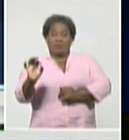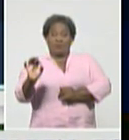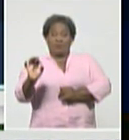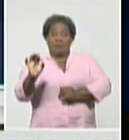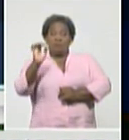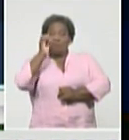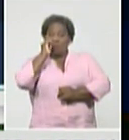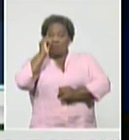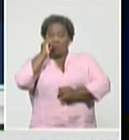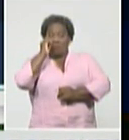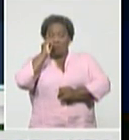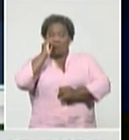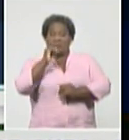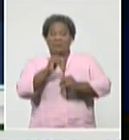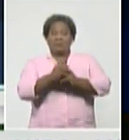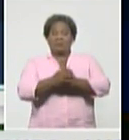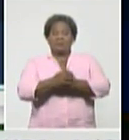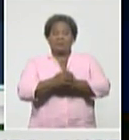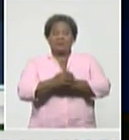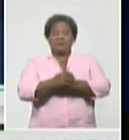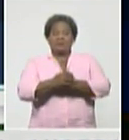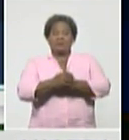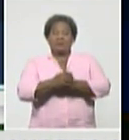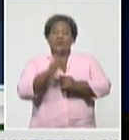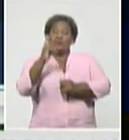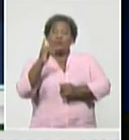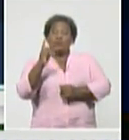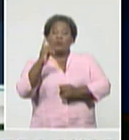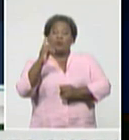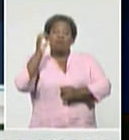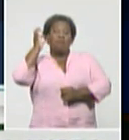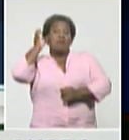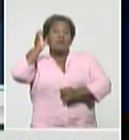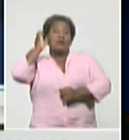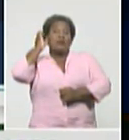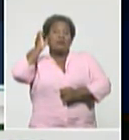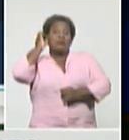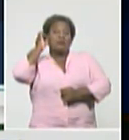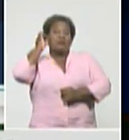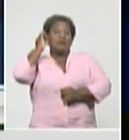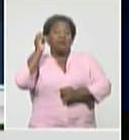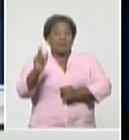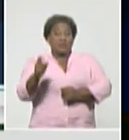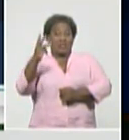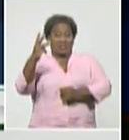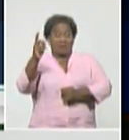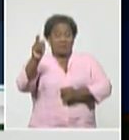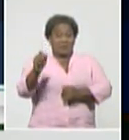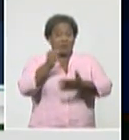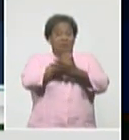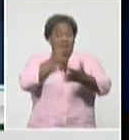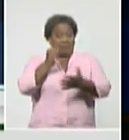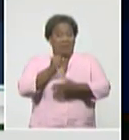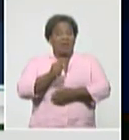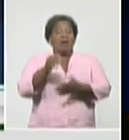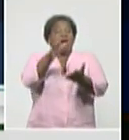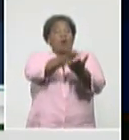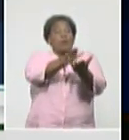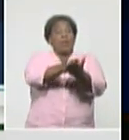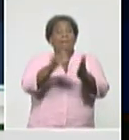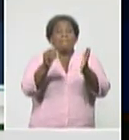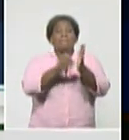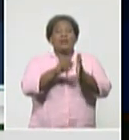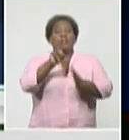masculino, y con uno del sexo femenino que se diagnosticó ayer, pues se acumulan 1.223, que son